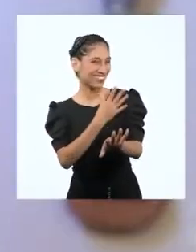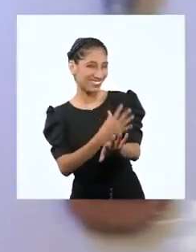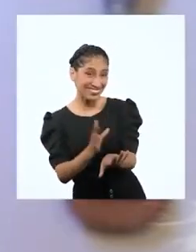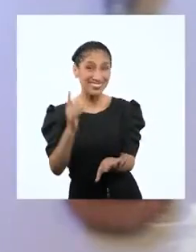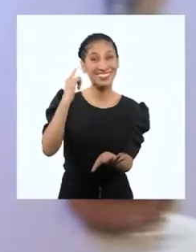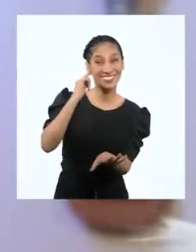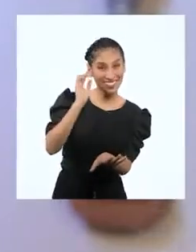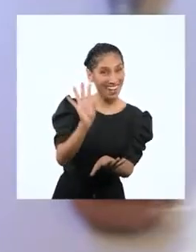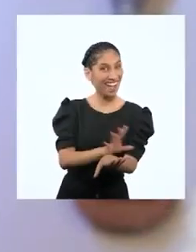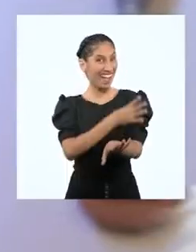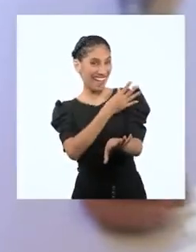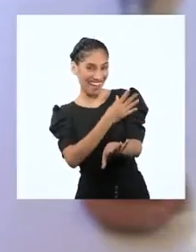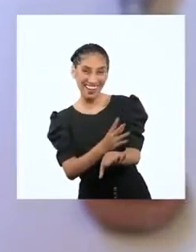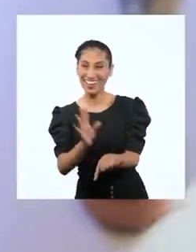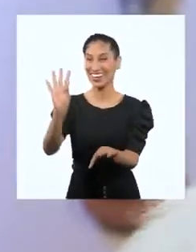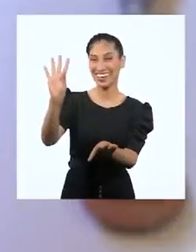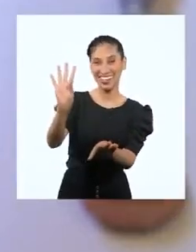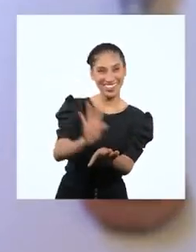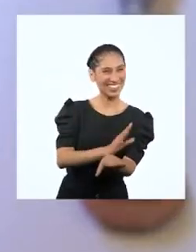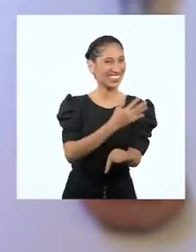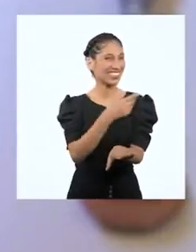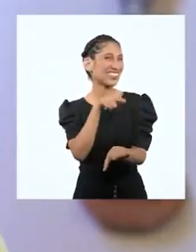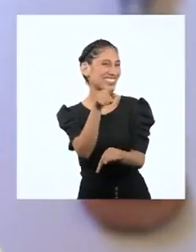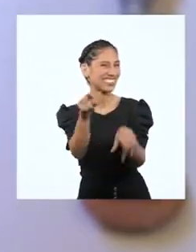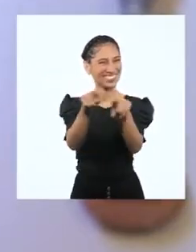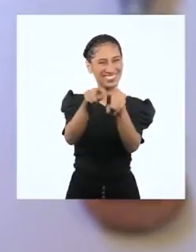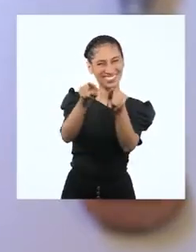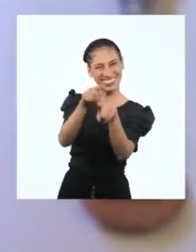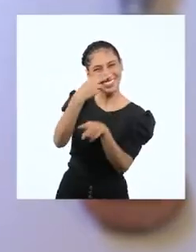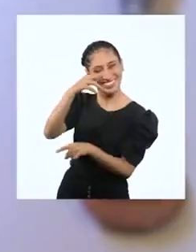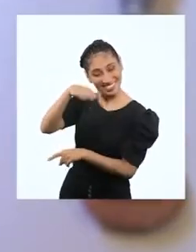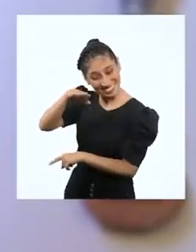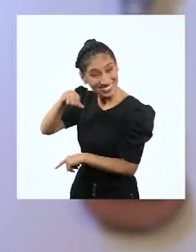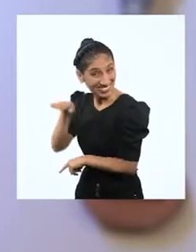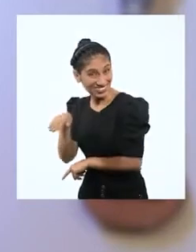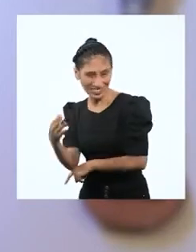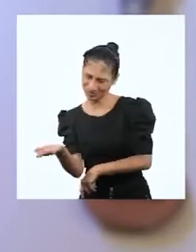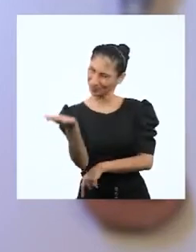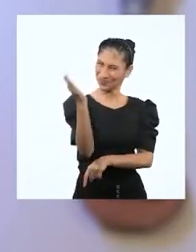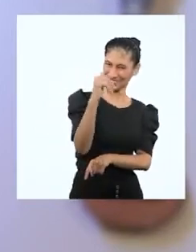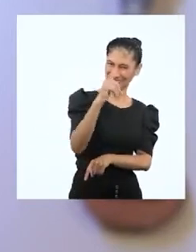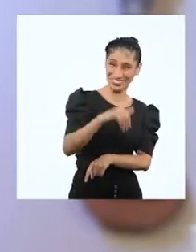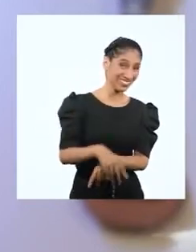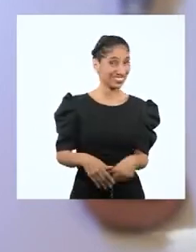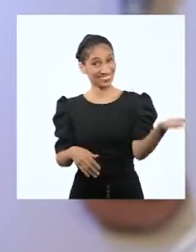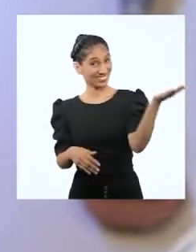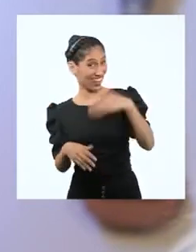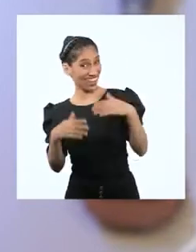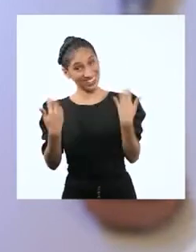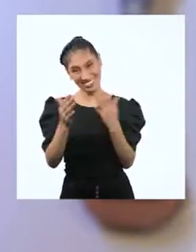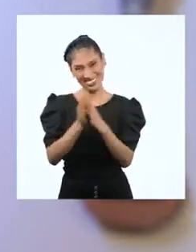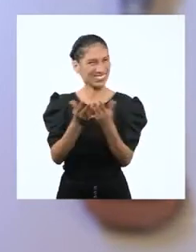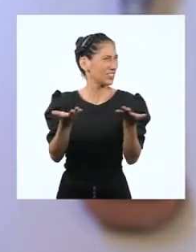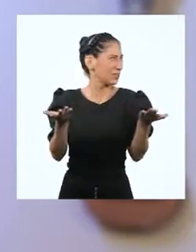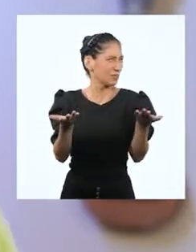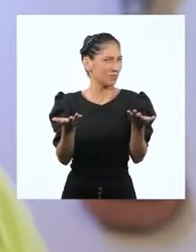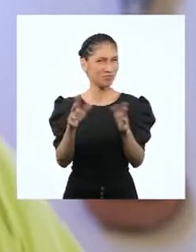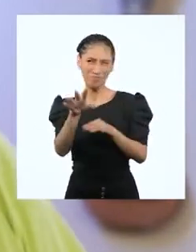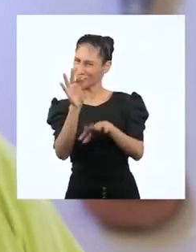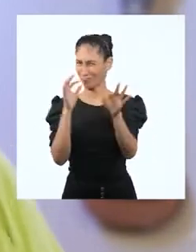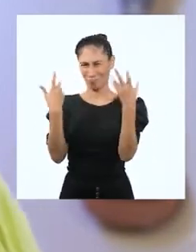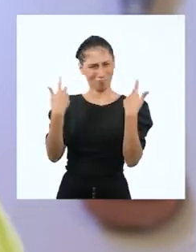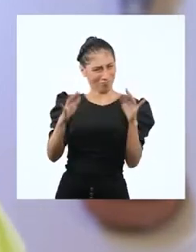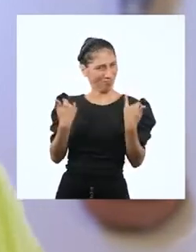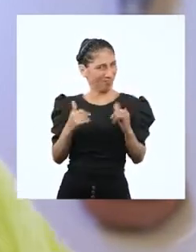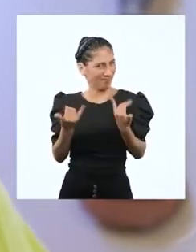¡Ay, qué bonita música! ¡Vamos a movernos! Y ustedes también, niñas y niños en casa. ¡Vamos! Vamos a movernos